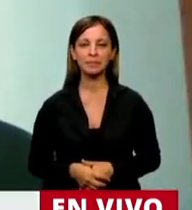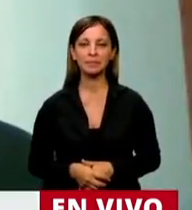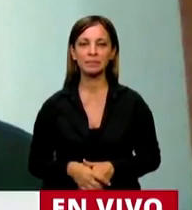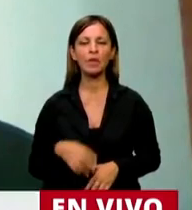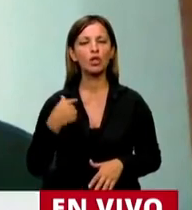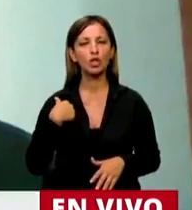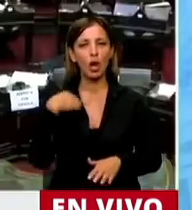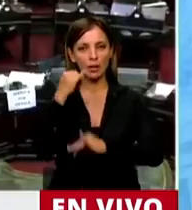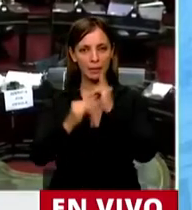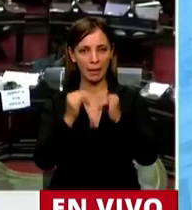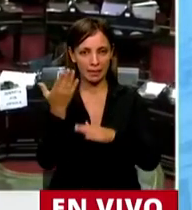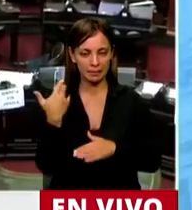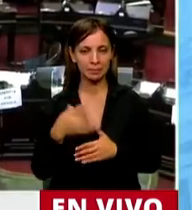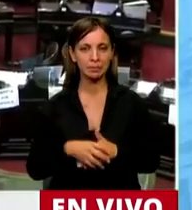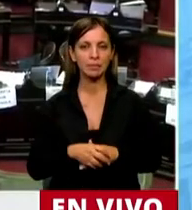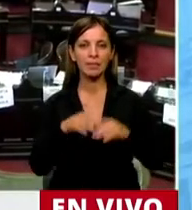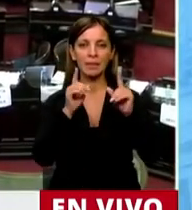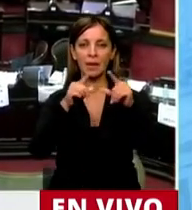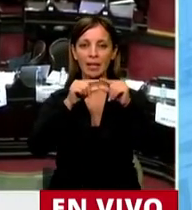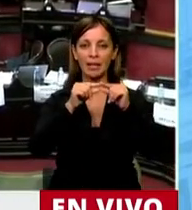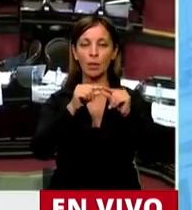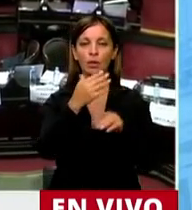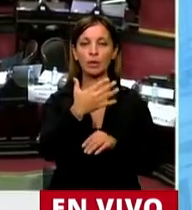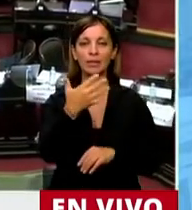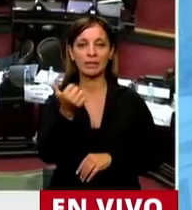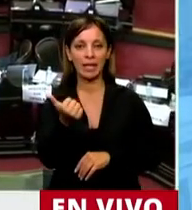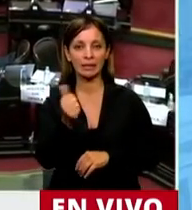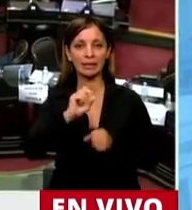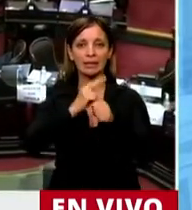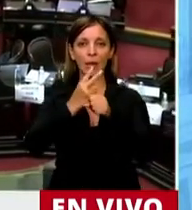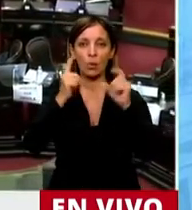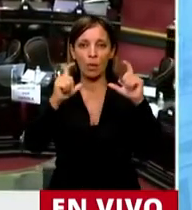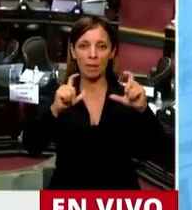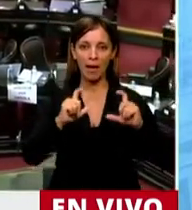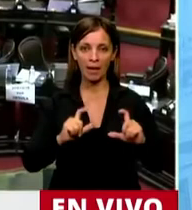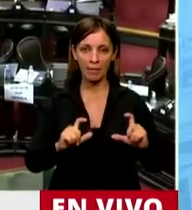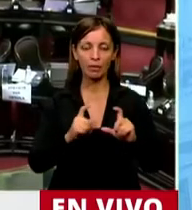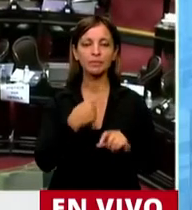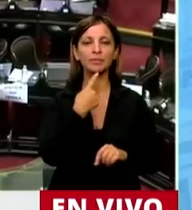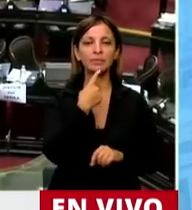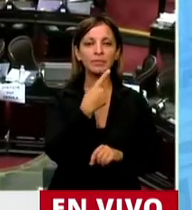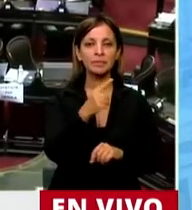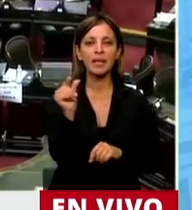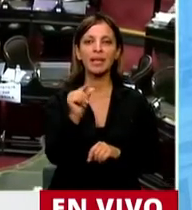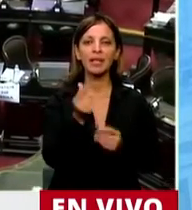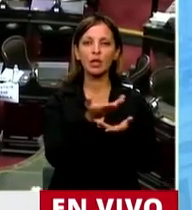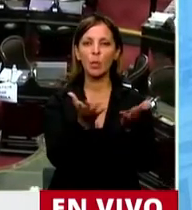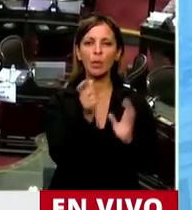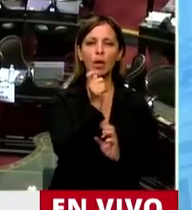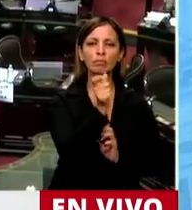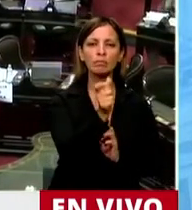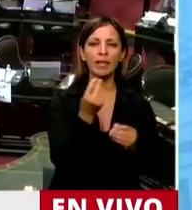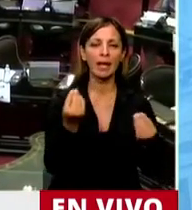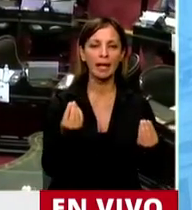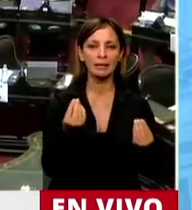Decía que el mismo artículo 56, en su segundo párrafo, define qué se entiende por crédito público, la capacidad que tiene